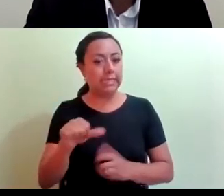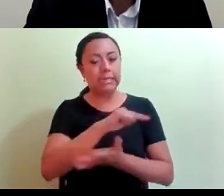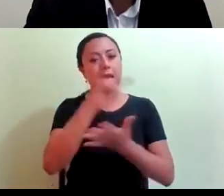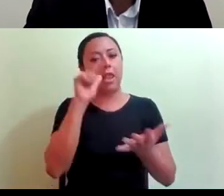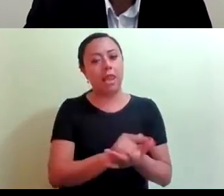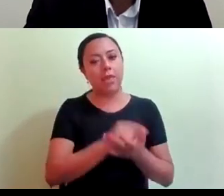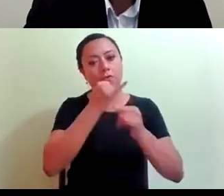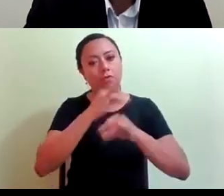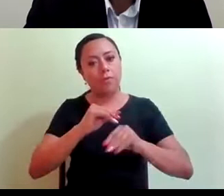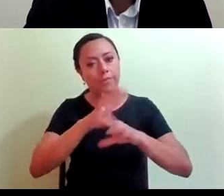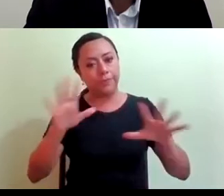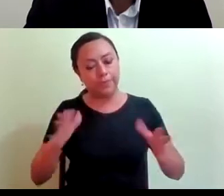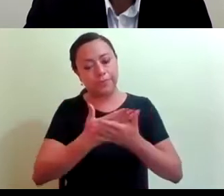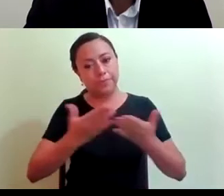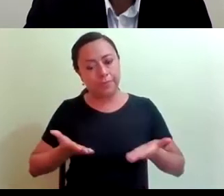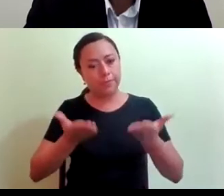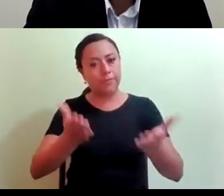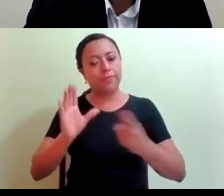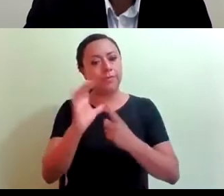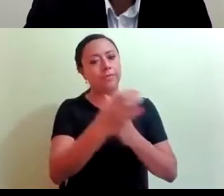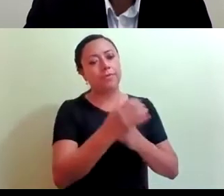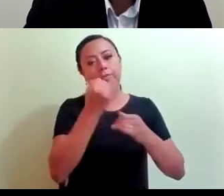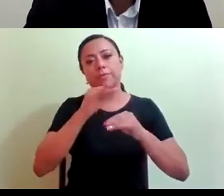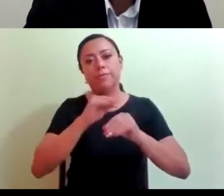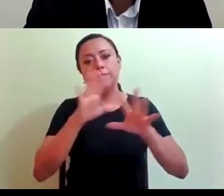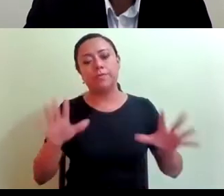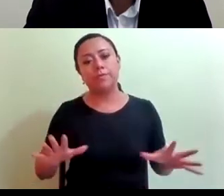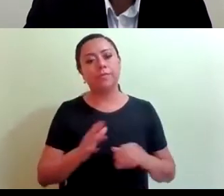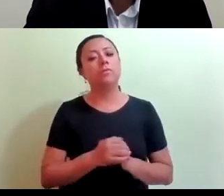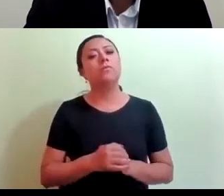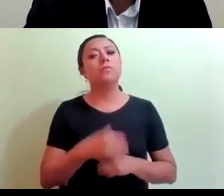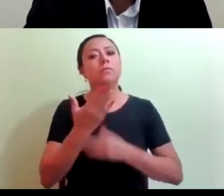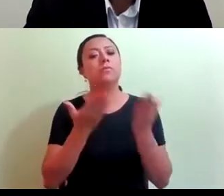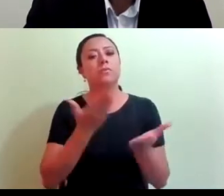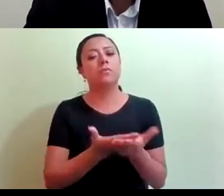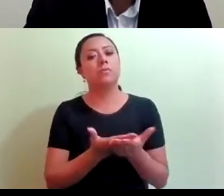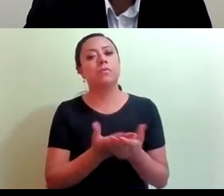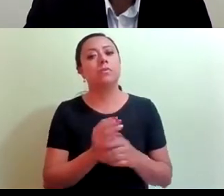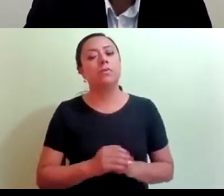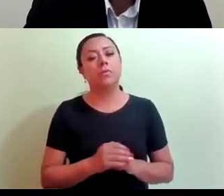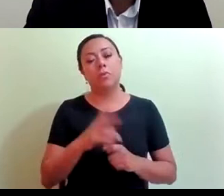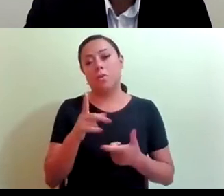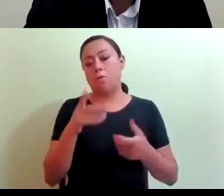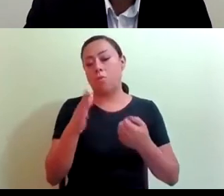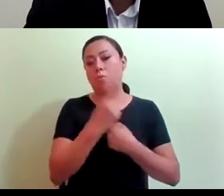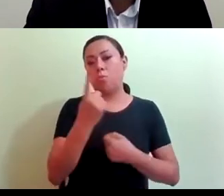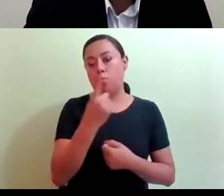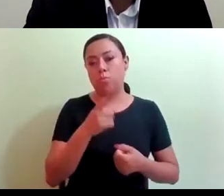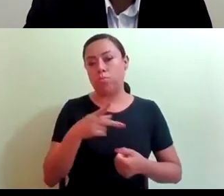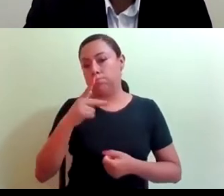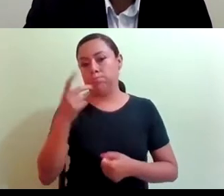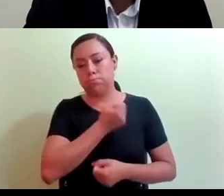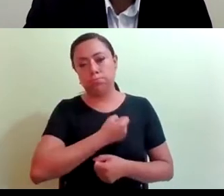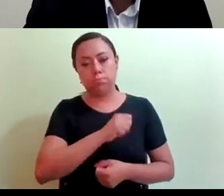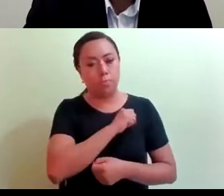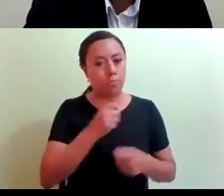pone a consideración del Comité de Transparencia la propuesta de clasificación de información referente al estado de salud de las personas servidoras públicas